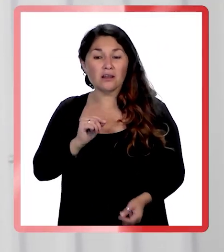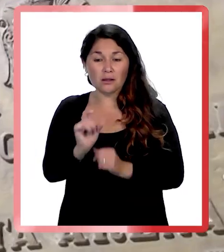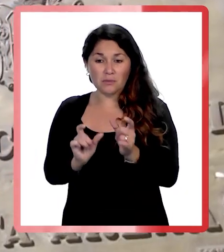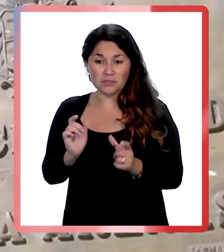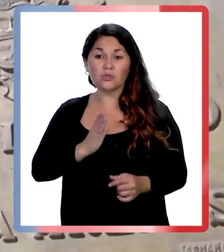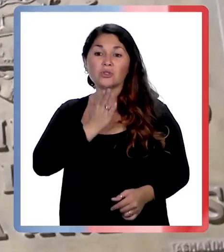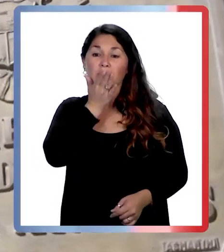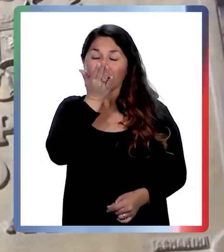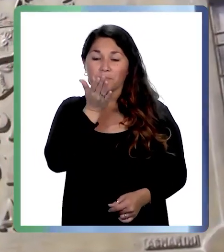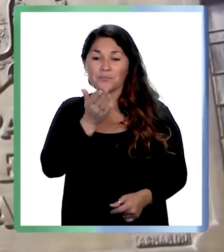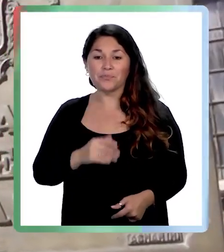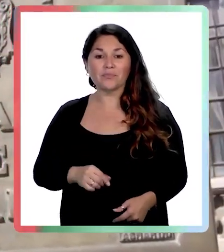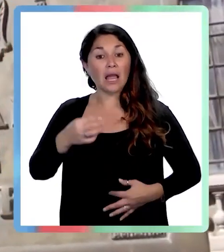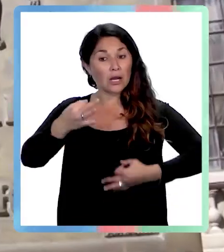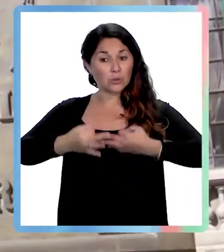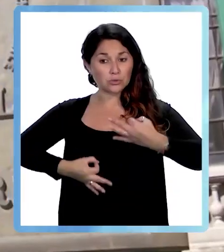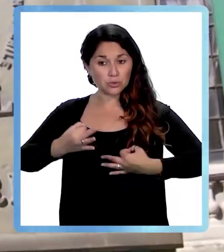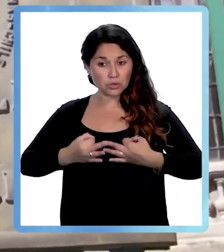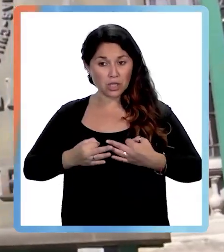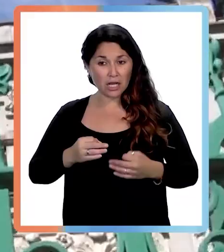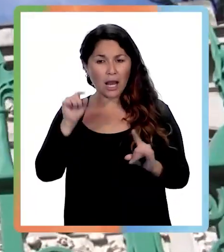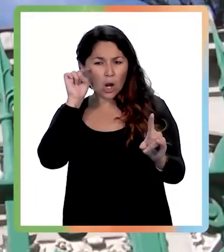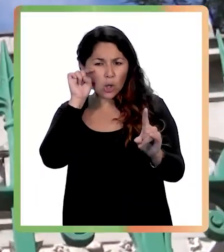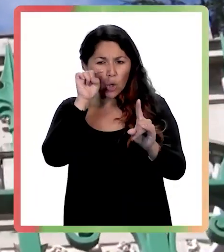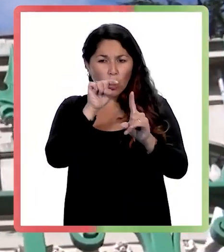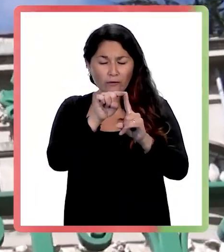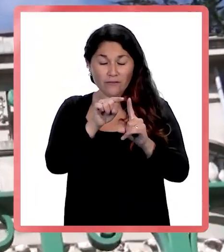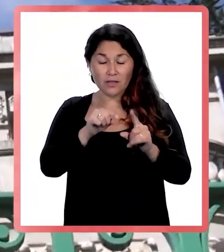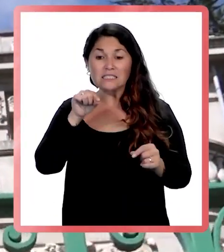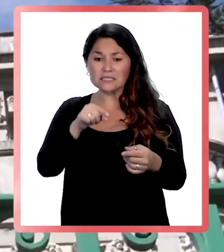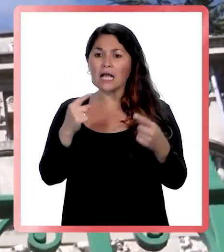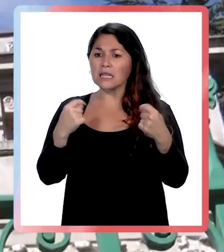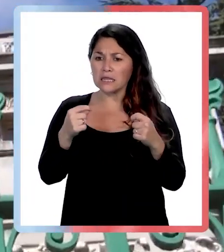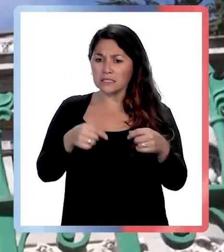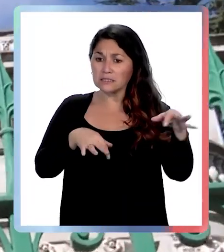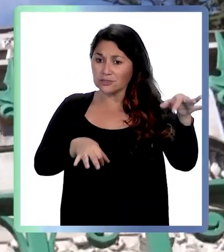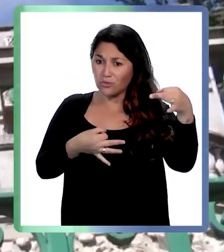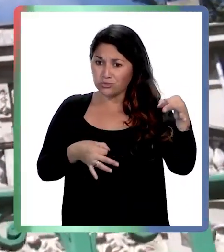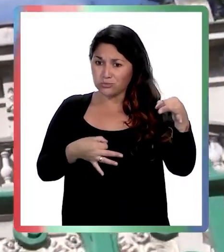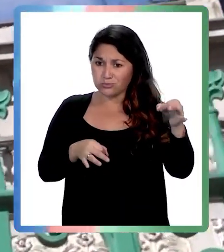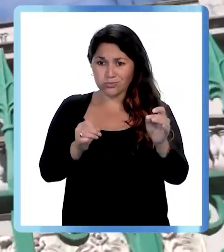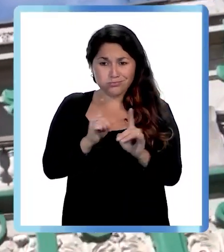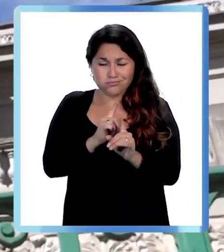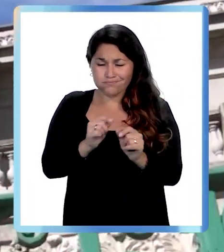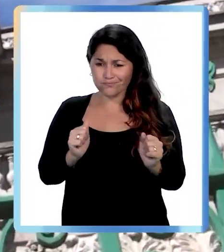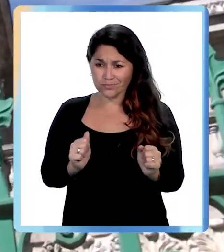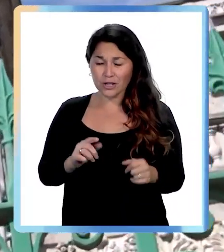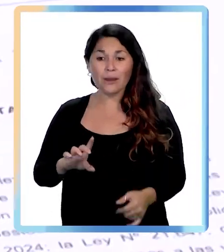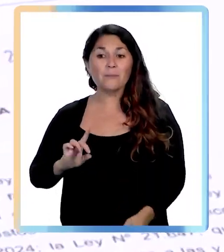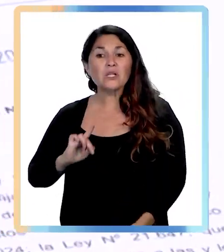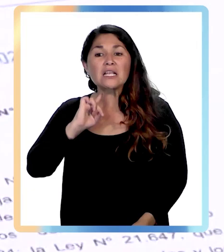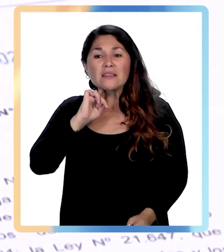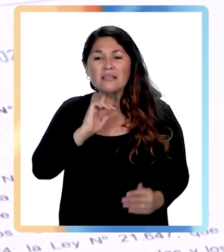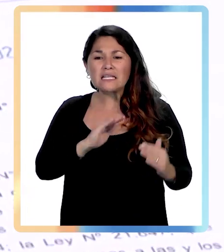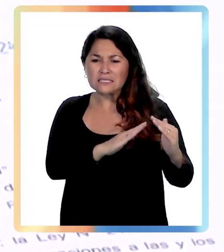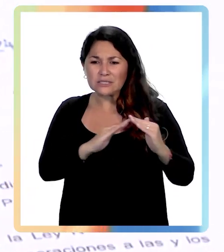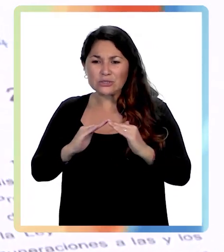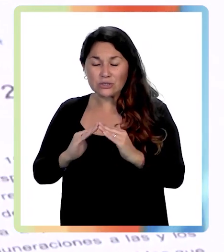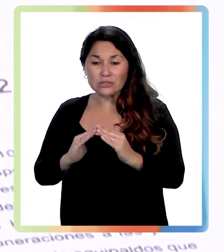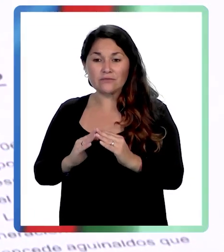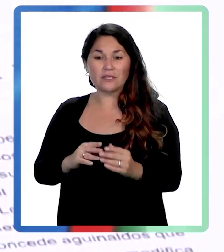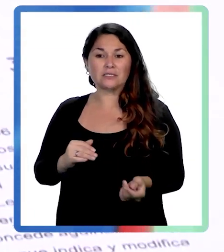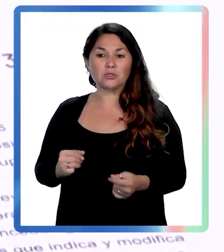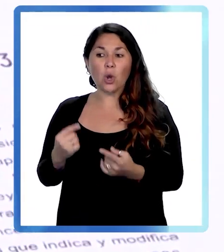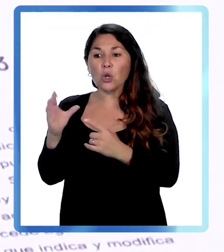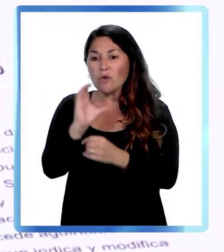Arenas. Las acciones judiciales buscan suspender o dejar sin efecto esta resolución que produce un evidente perjuicio para el organismo, para luego de ello estudiar y